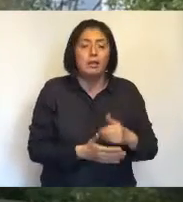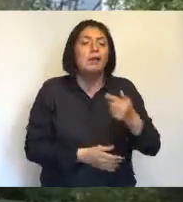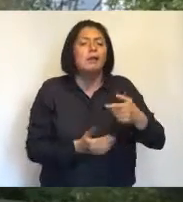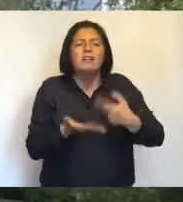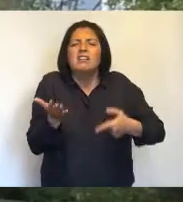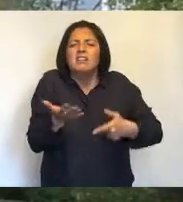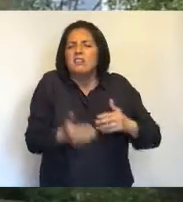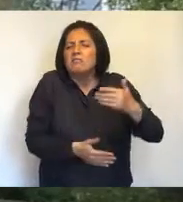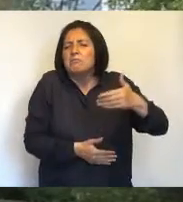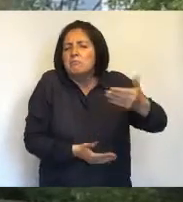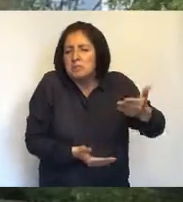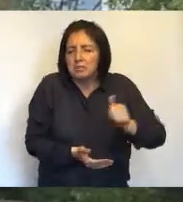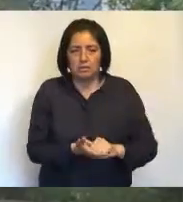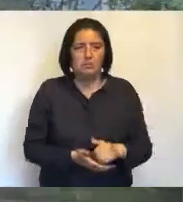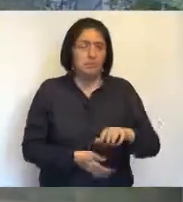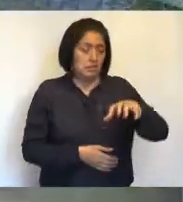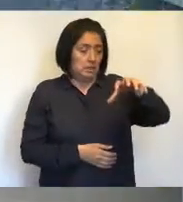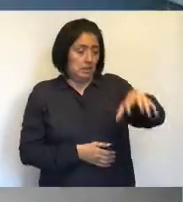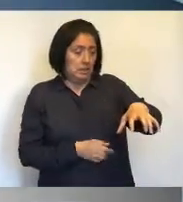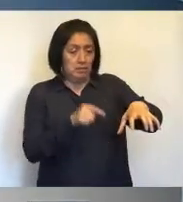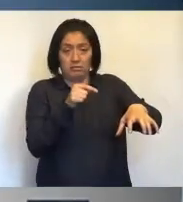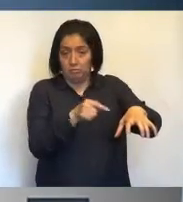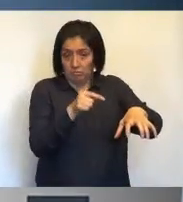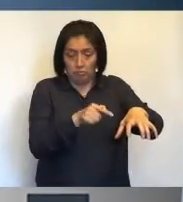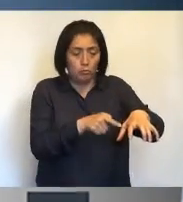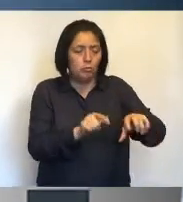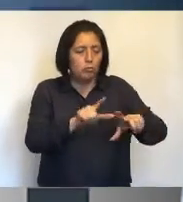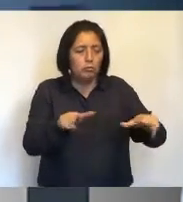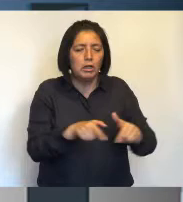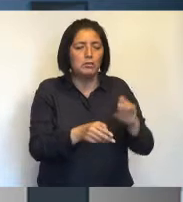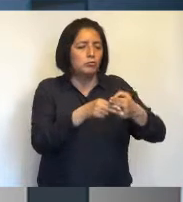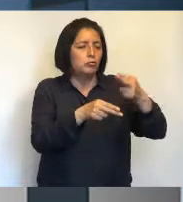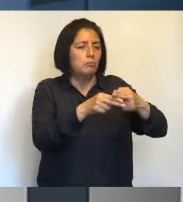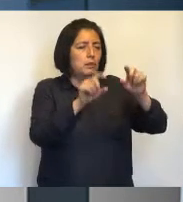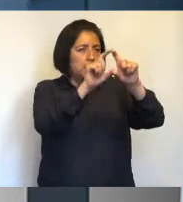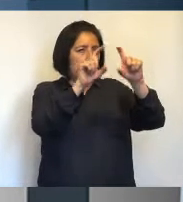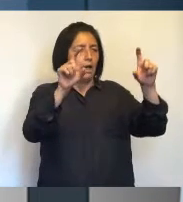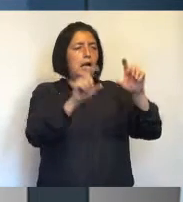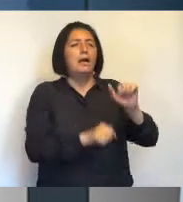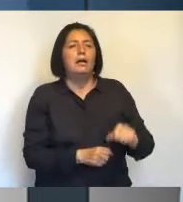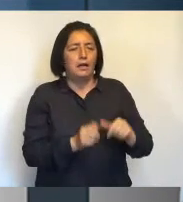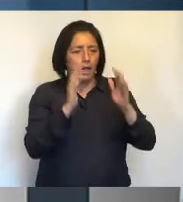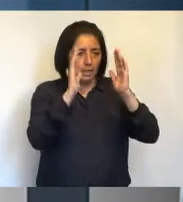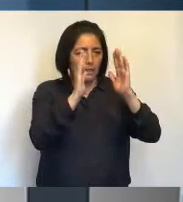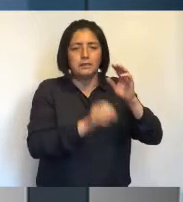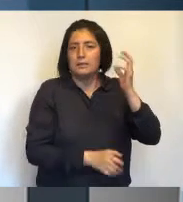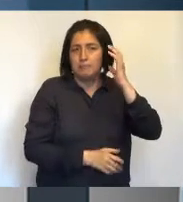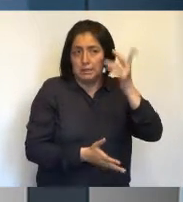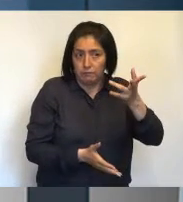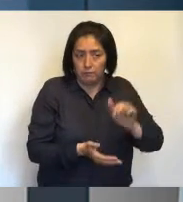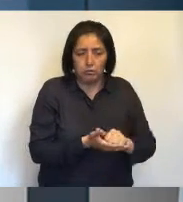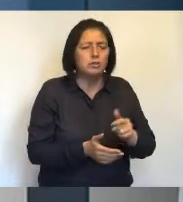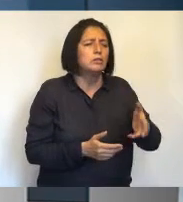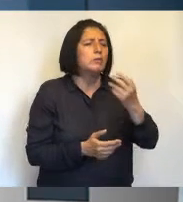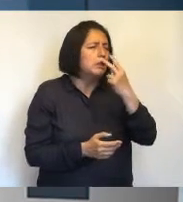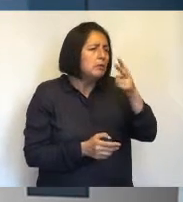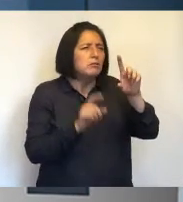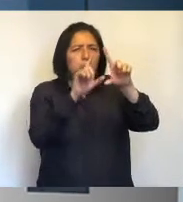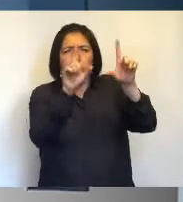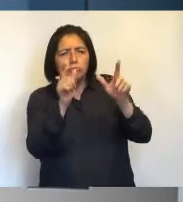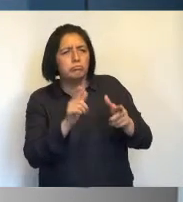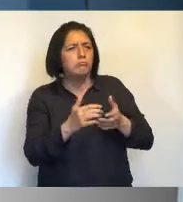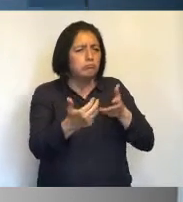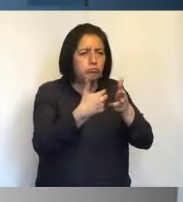las obras que vienen tenemos nuestra central de alerta Miraflores, complementada con una central